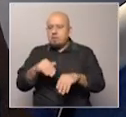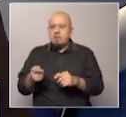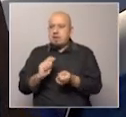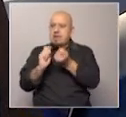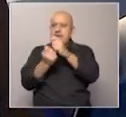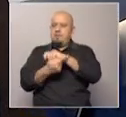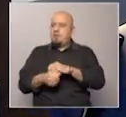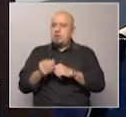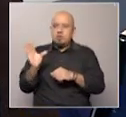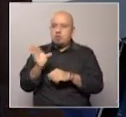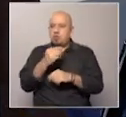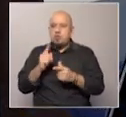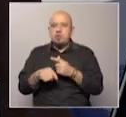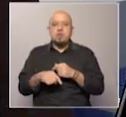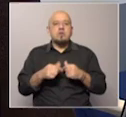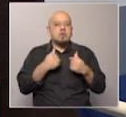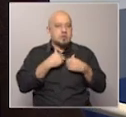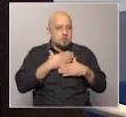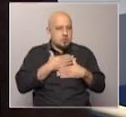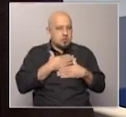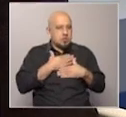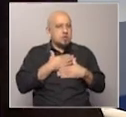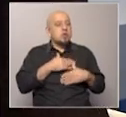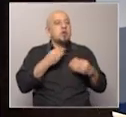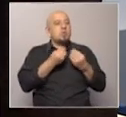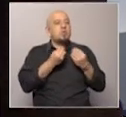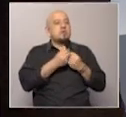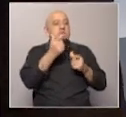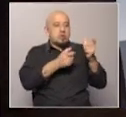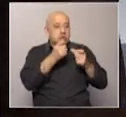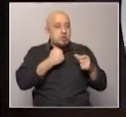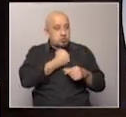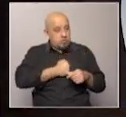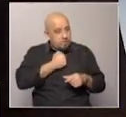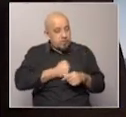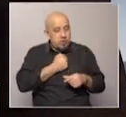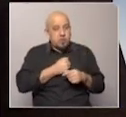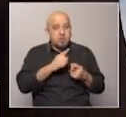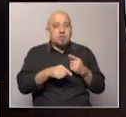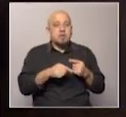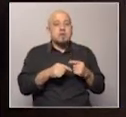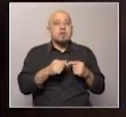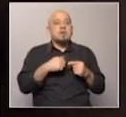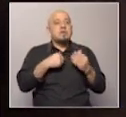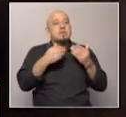geografía de la ciudad para siempre la disfruto mucho también es cierto que mucha gente sufrió mucho esa hora llegaron